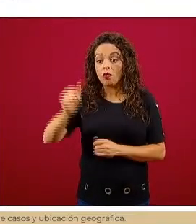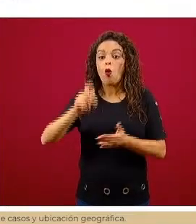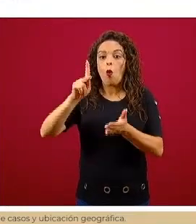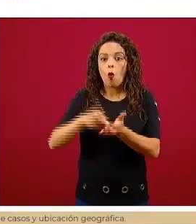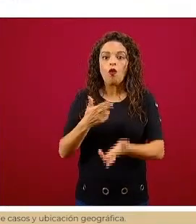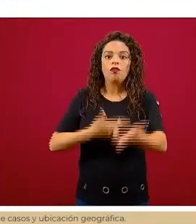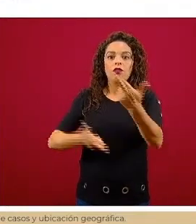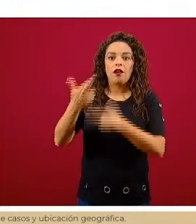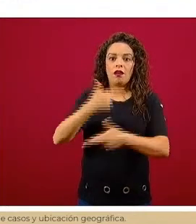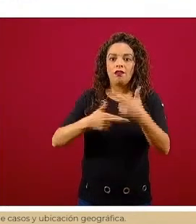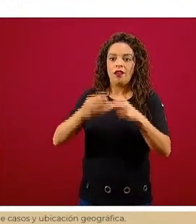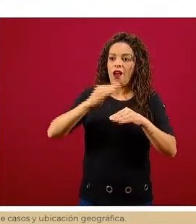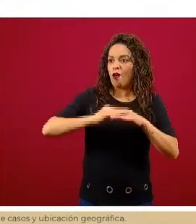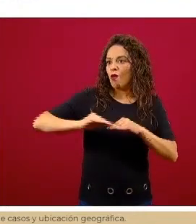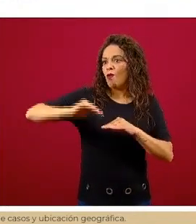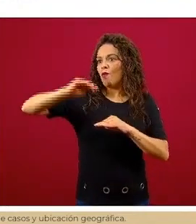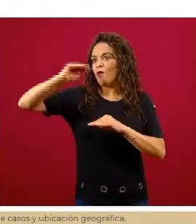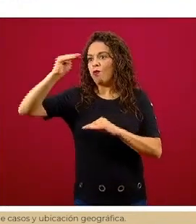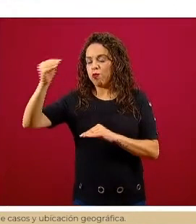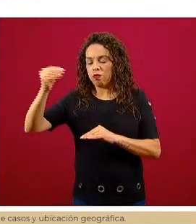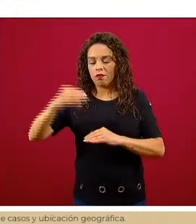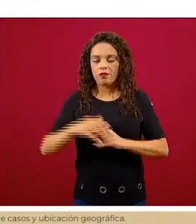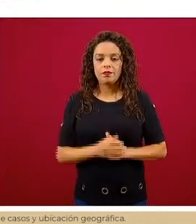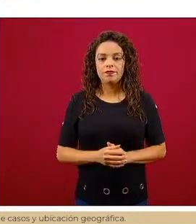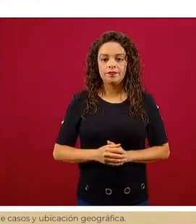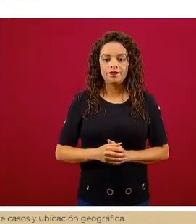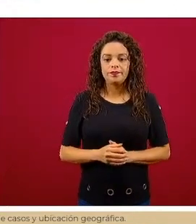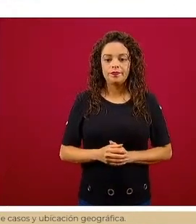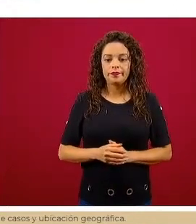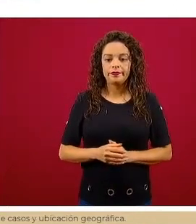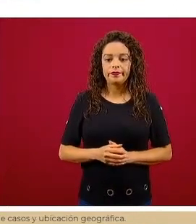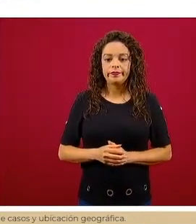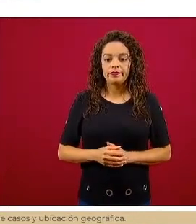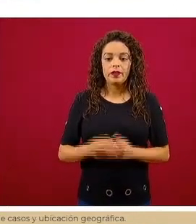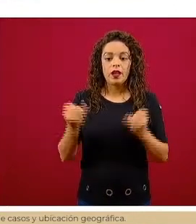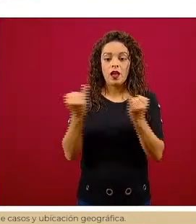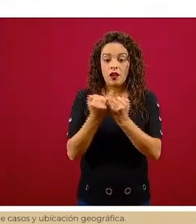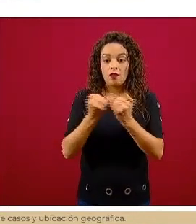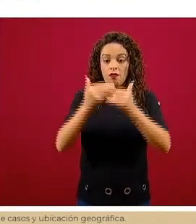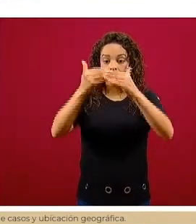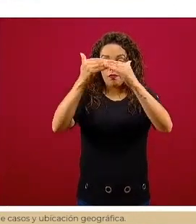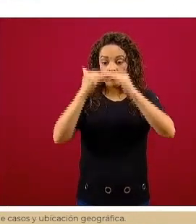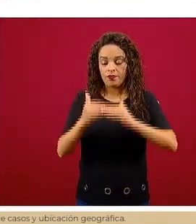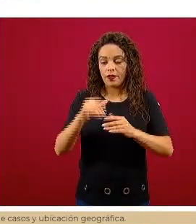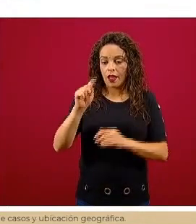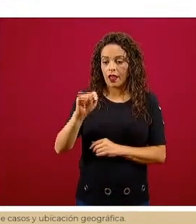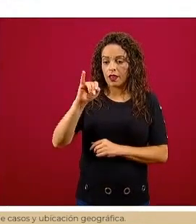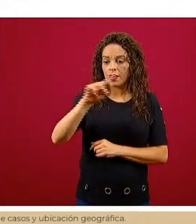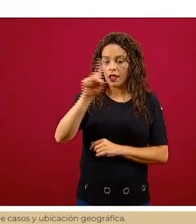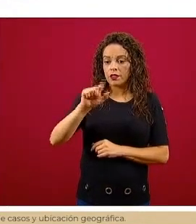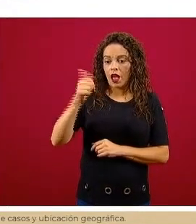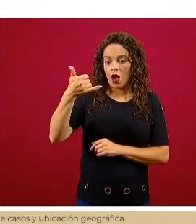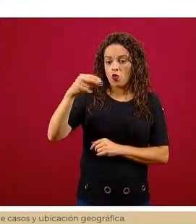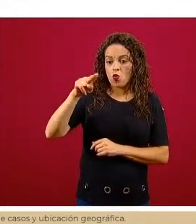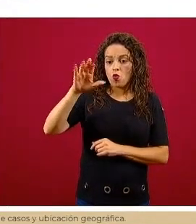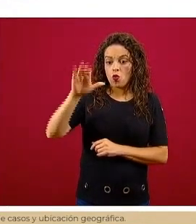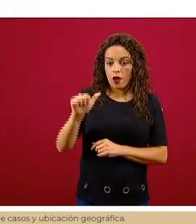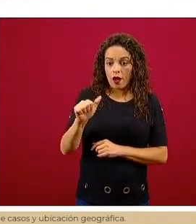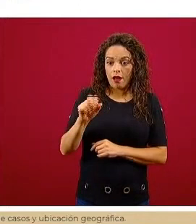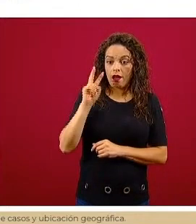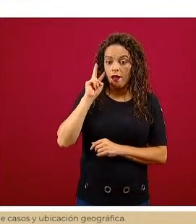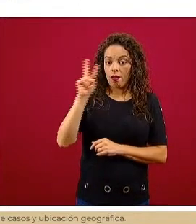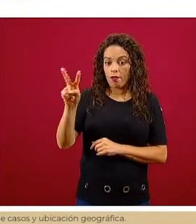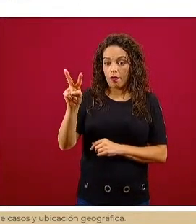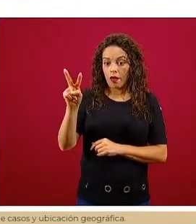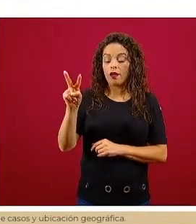a incrementar. No tan lejos está precisamente Tizayuca, que inicia con una transmisión también importante